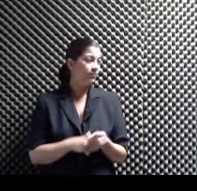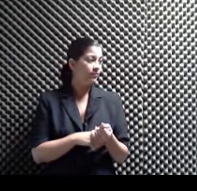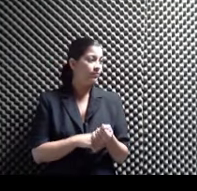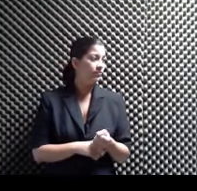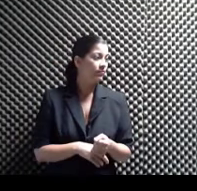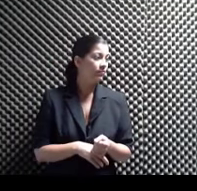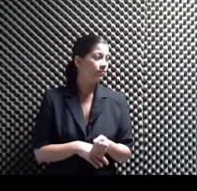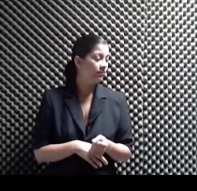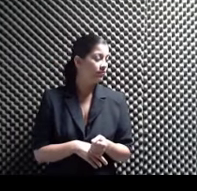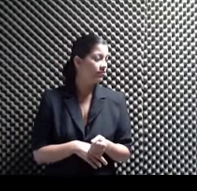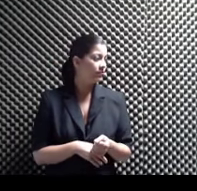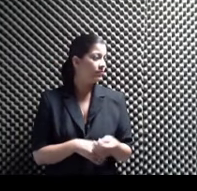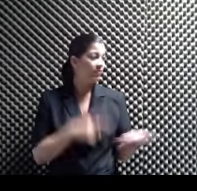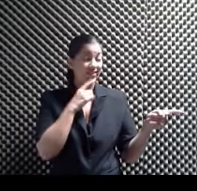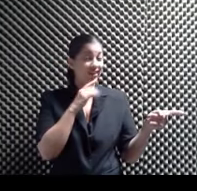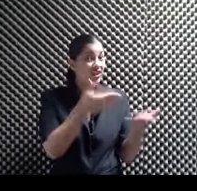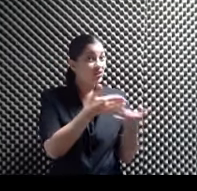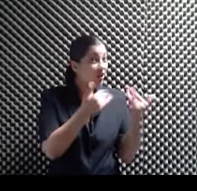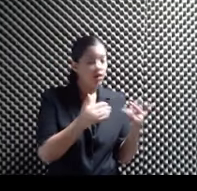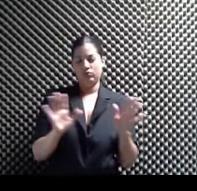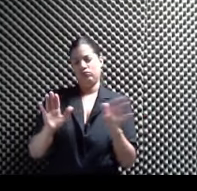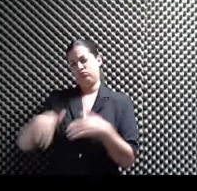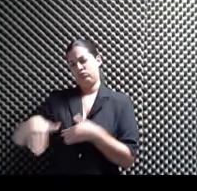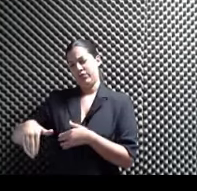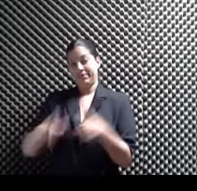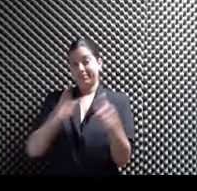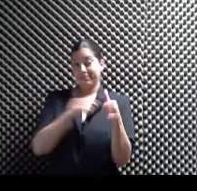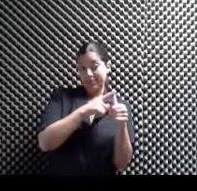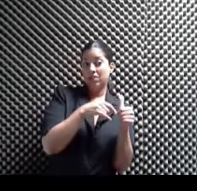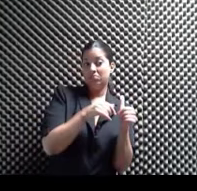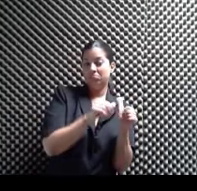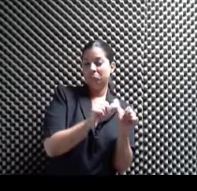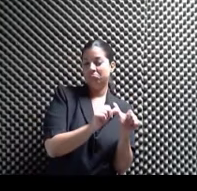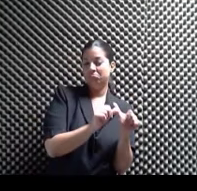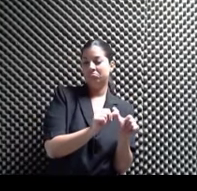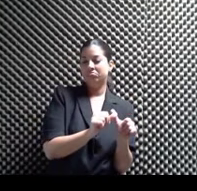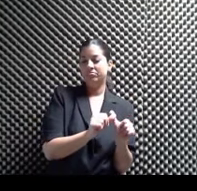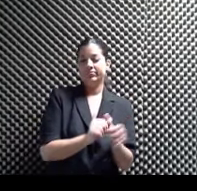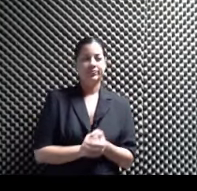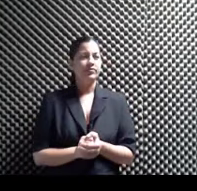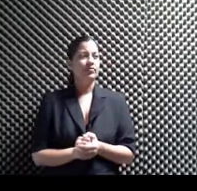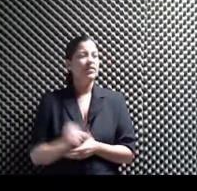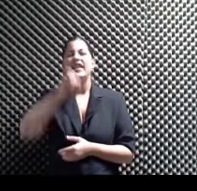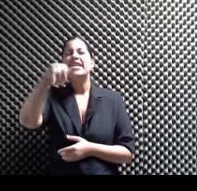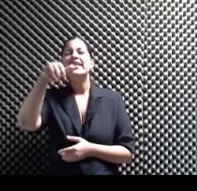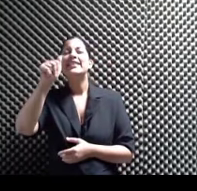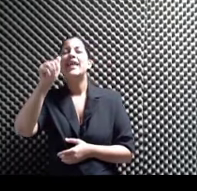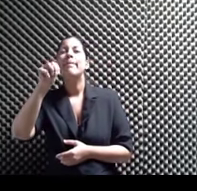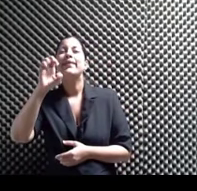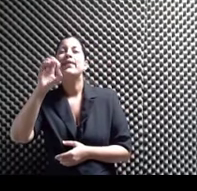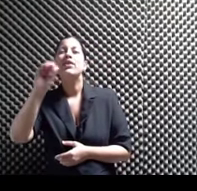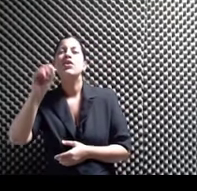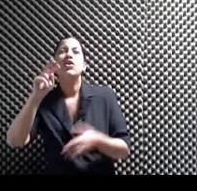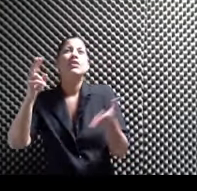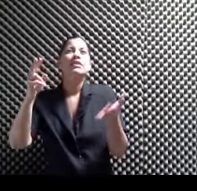que sigue Después Exactamente Entonces Estábamos en un llameo Llameo es cuando Se reúnen unos músicos A tocar